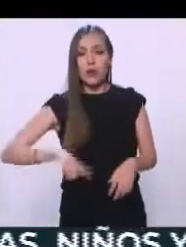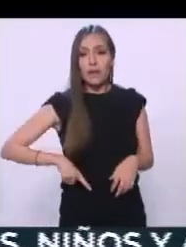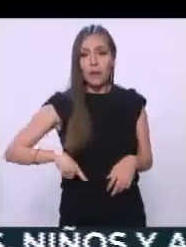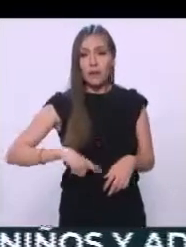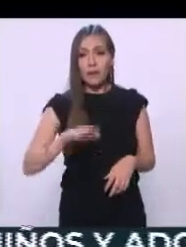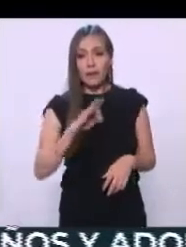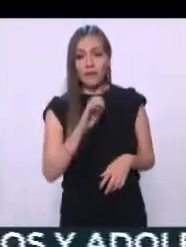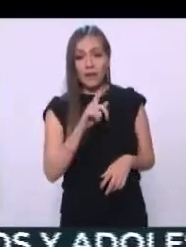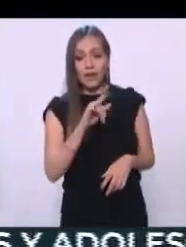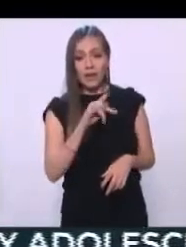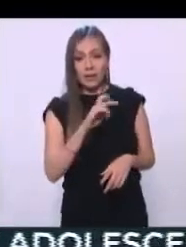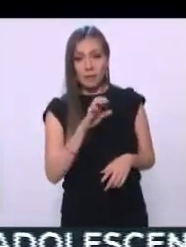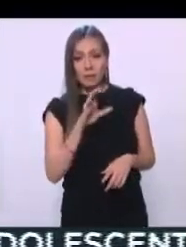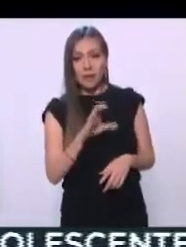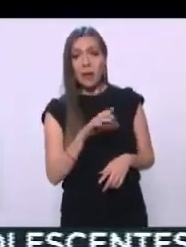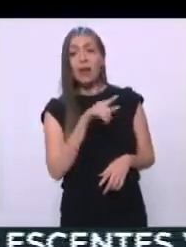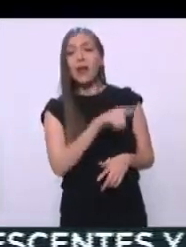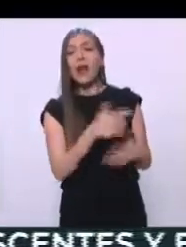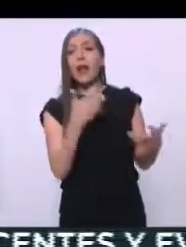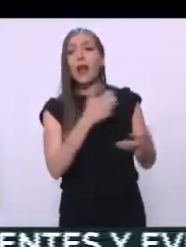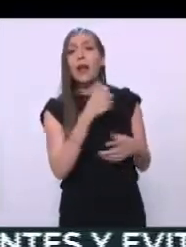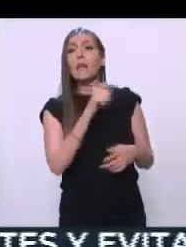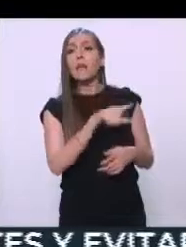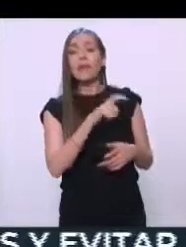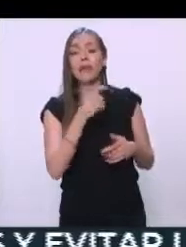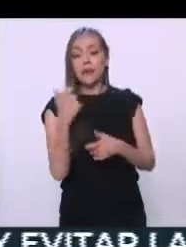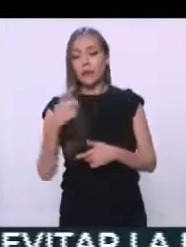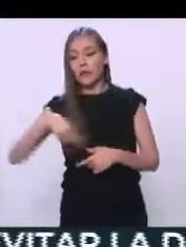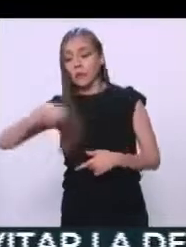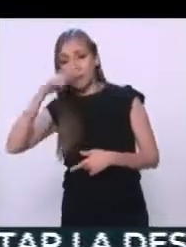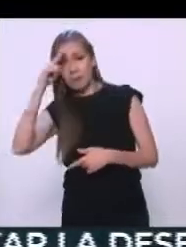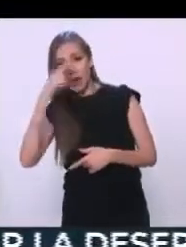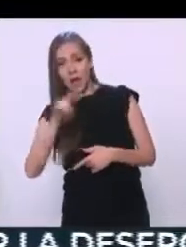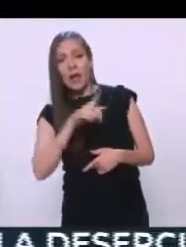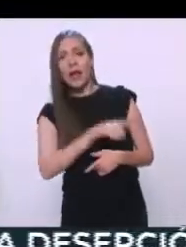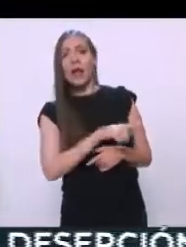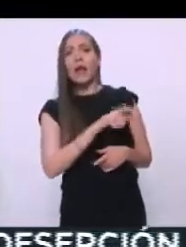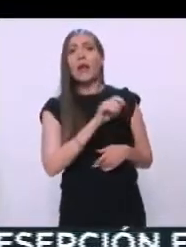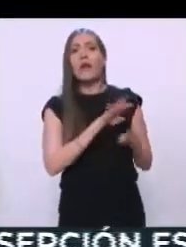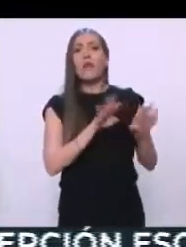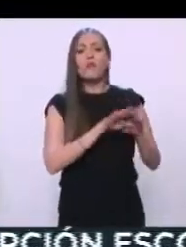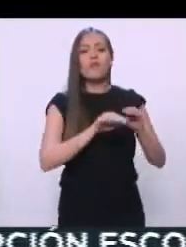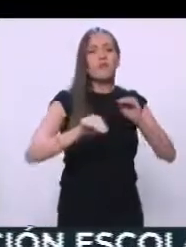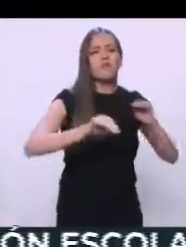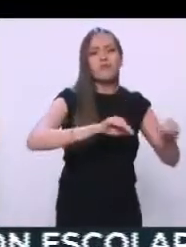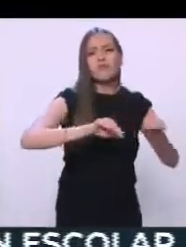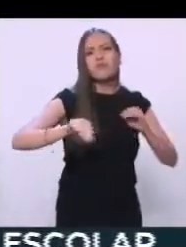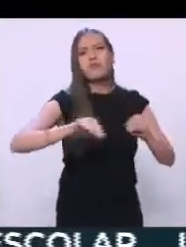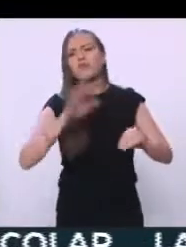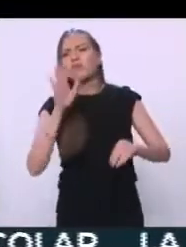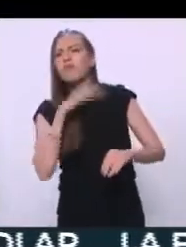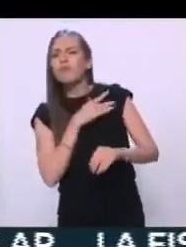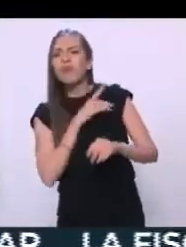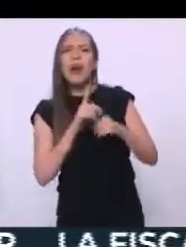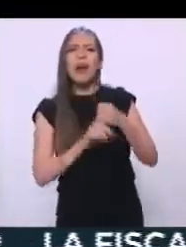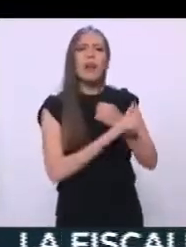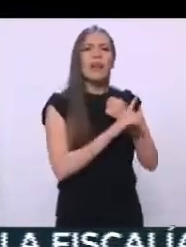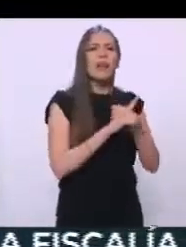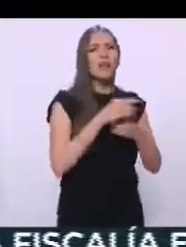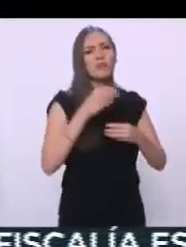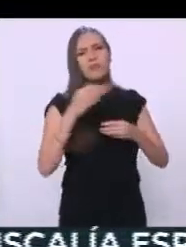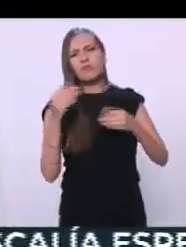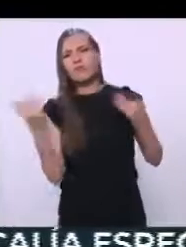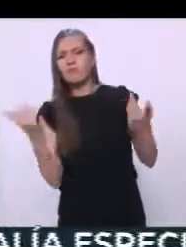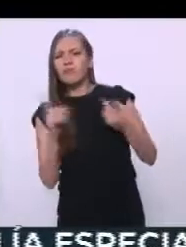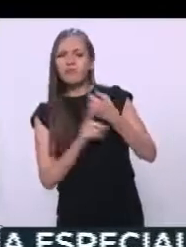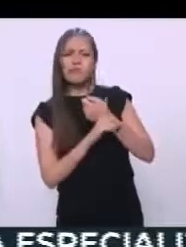fue apostar el dinero de los mexicanos en el mercado de valores, a raíz de una serie de malos manejos y de problemas y de controversias que hubo,